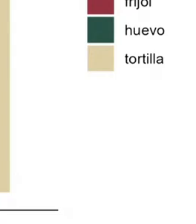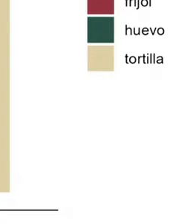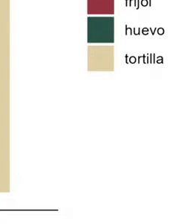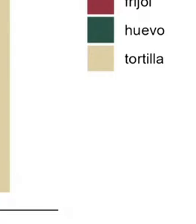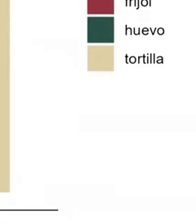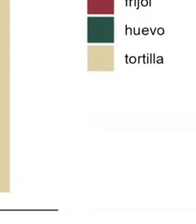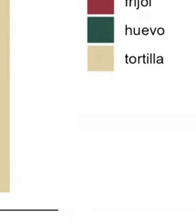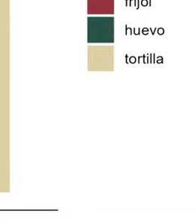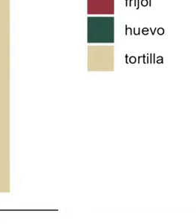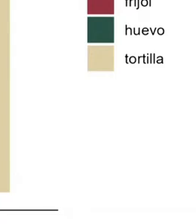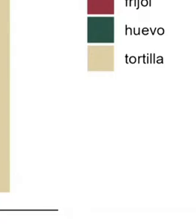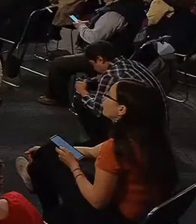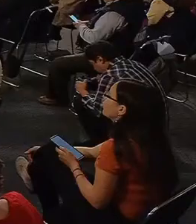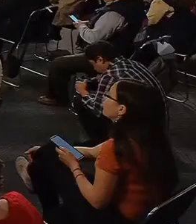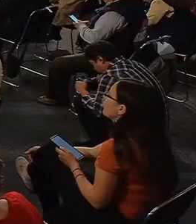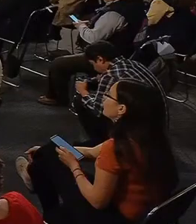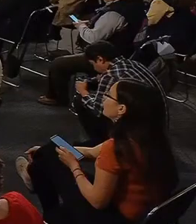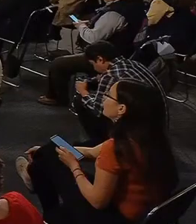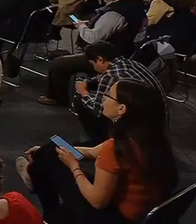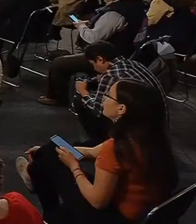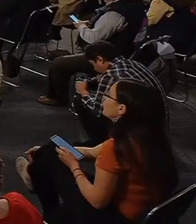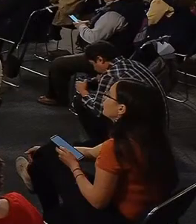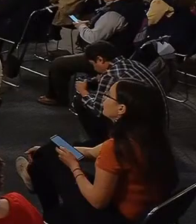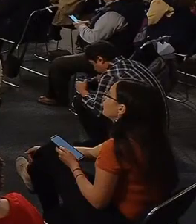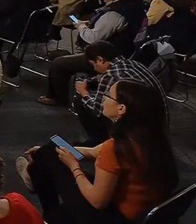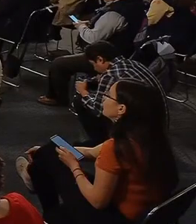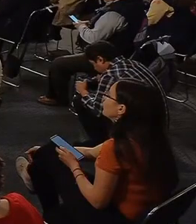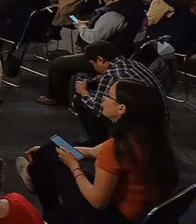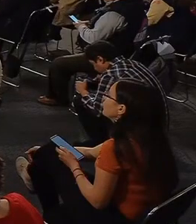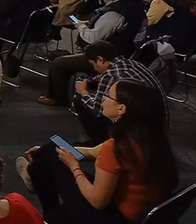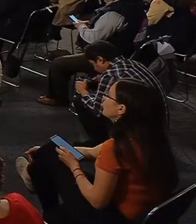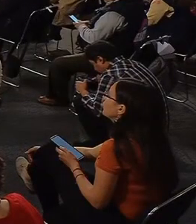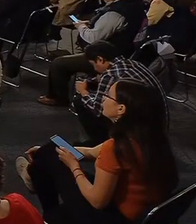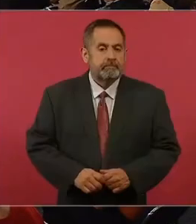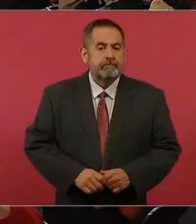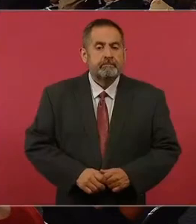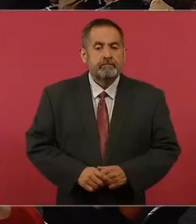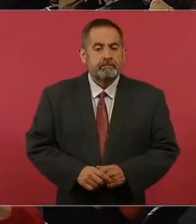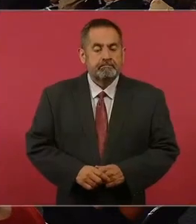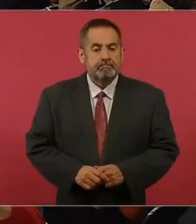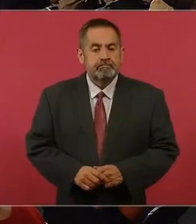huevo, ahora alcanza para 1 kilo más.